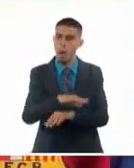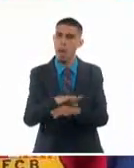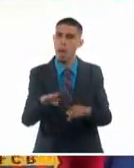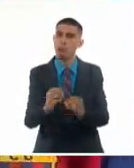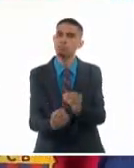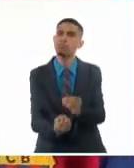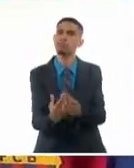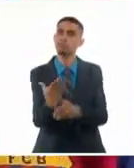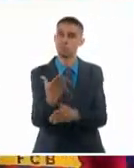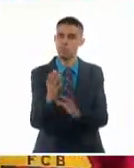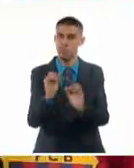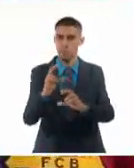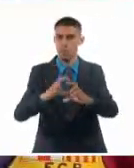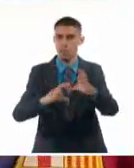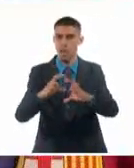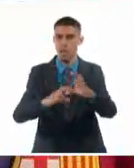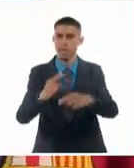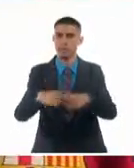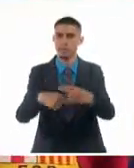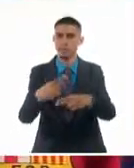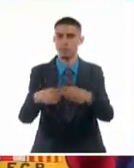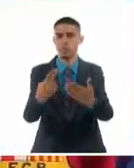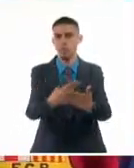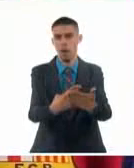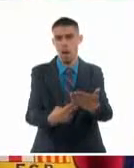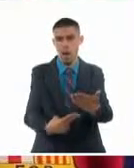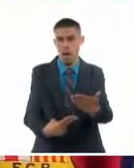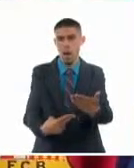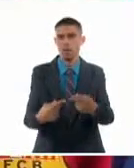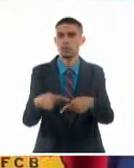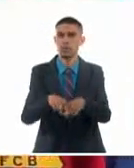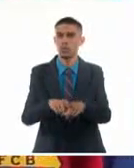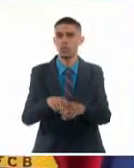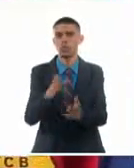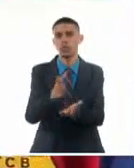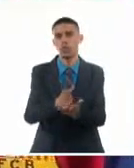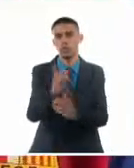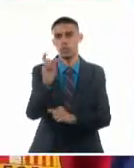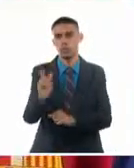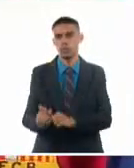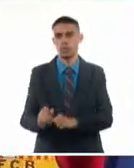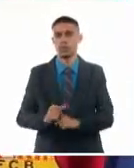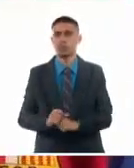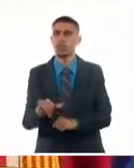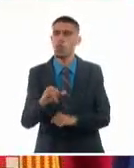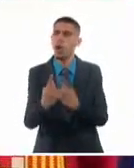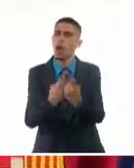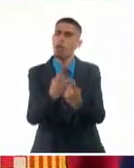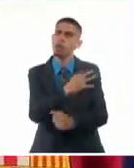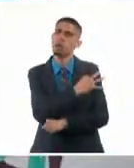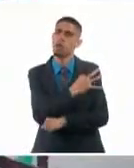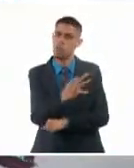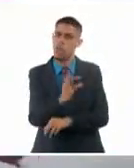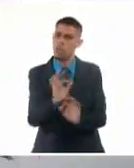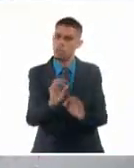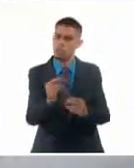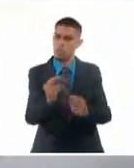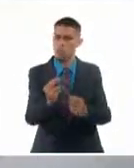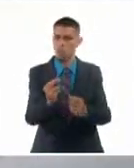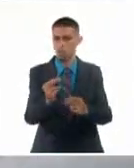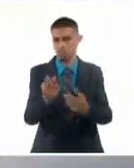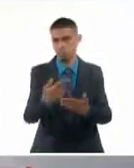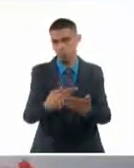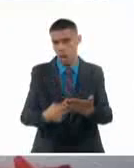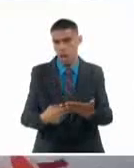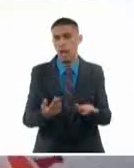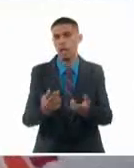mural elaborado de manera conjunta por los estudiantes, así como invitados y participantes del propio taller. Es